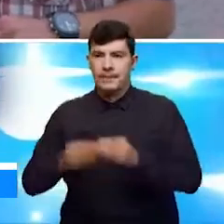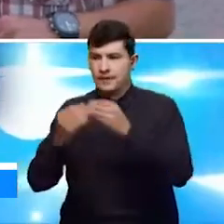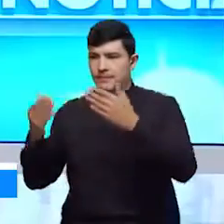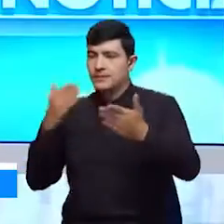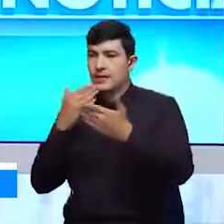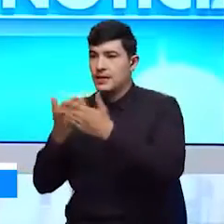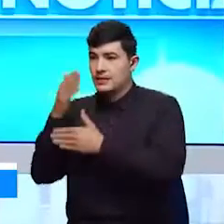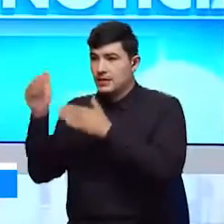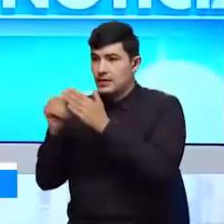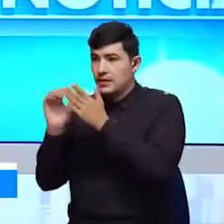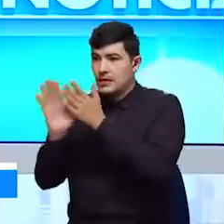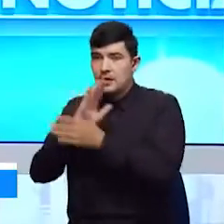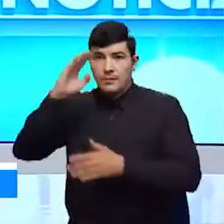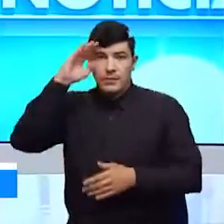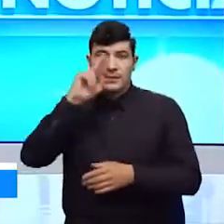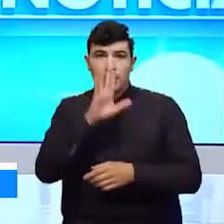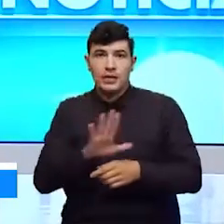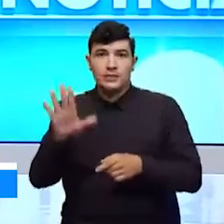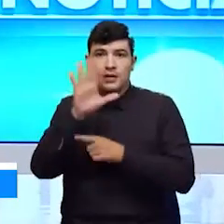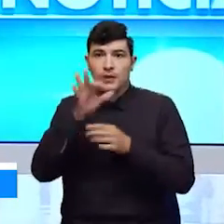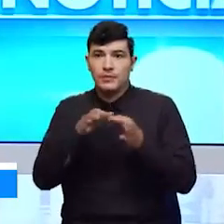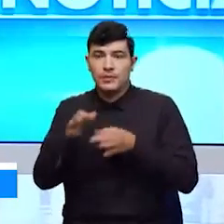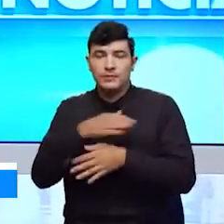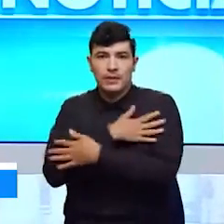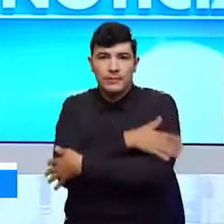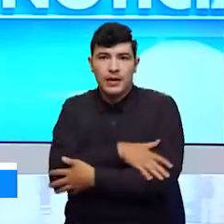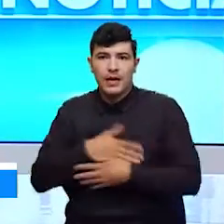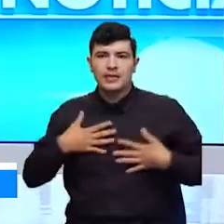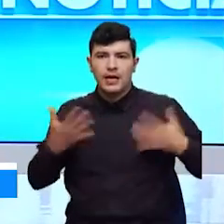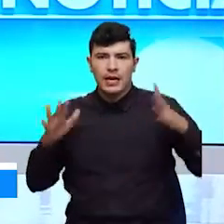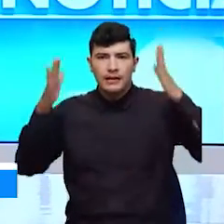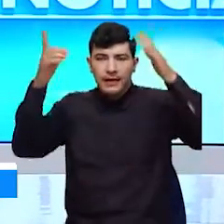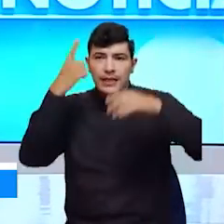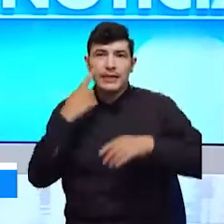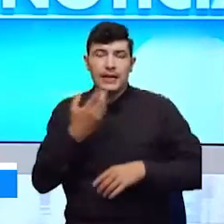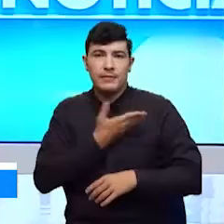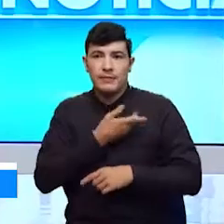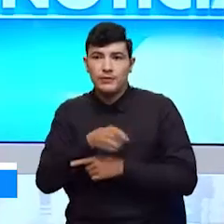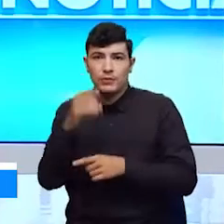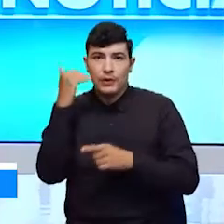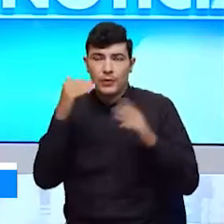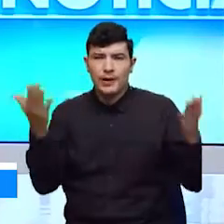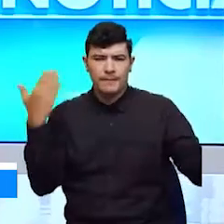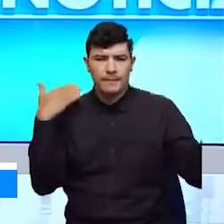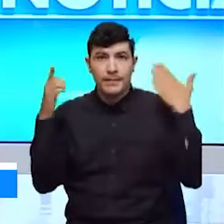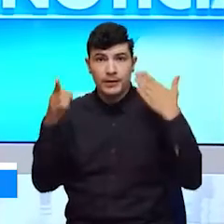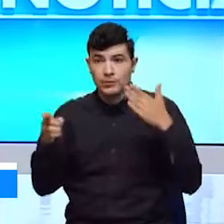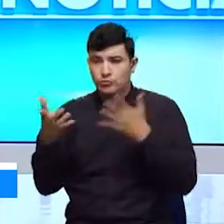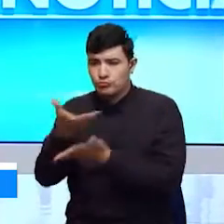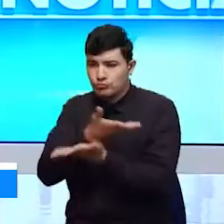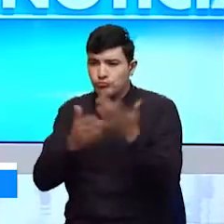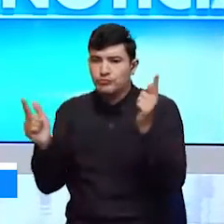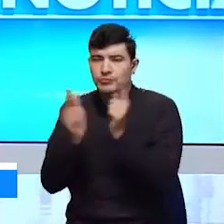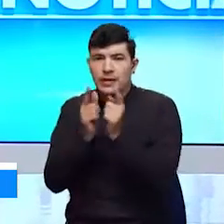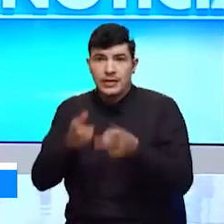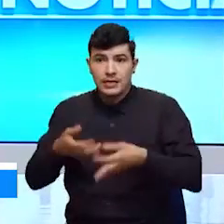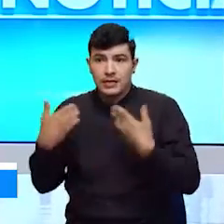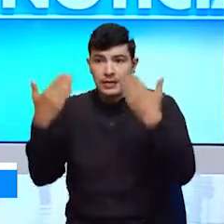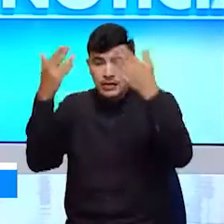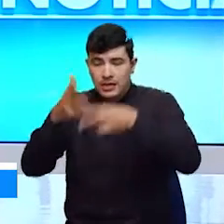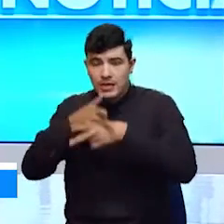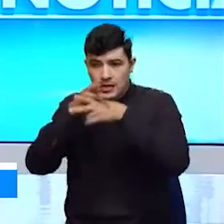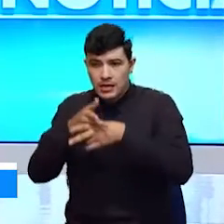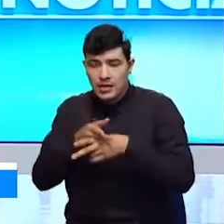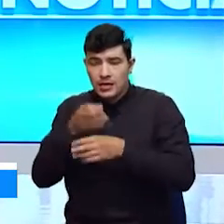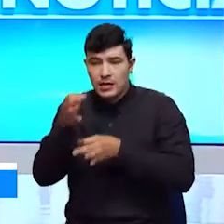Buenas tardes, Danilo. Y la policía en Pamplona celebró el Día de las Madres a la Mujer Rural. El agasajo también sirvió para la prevención y los derechos